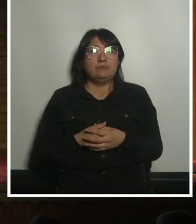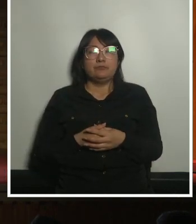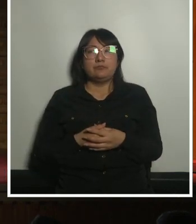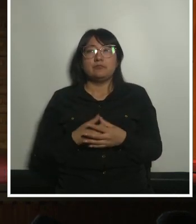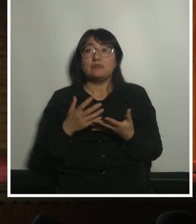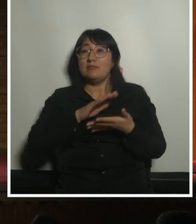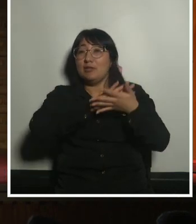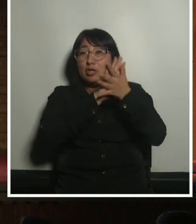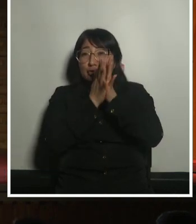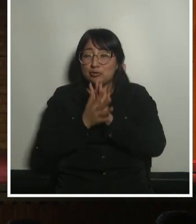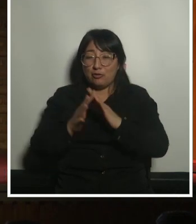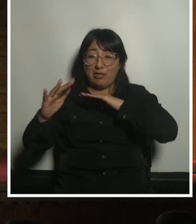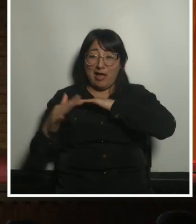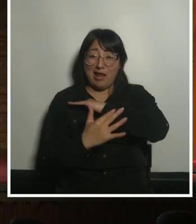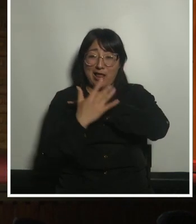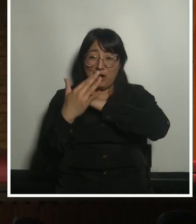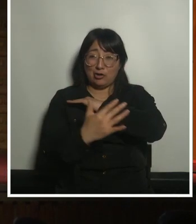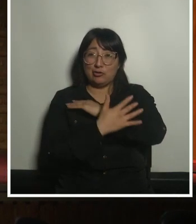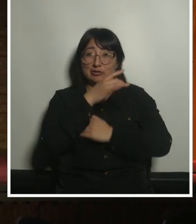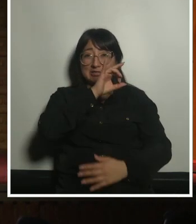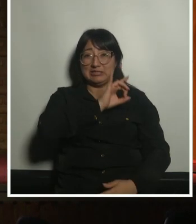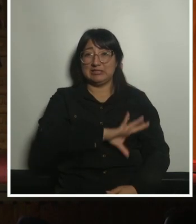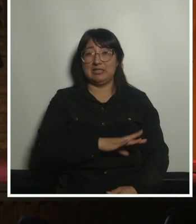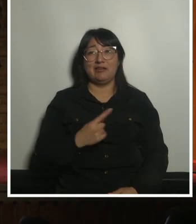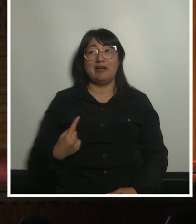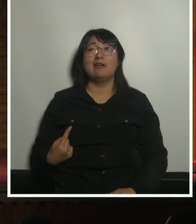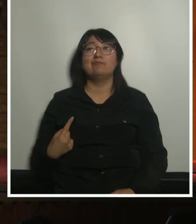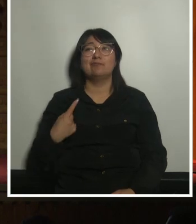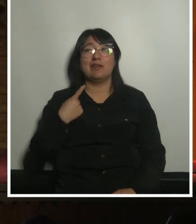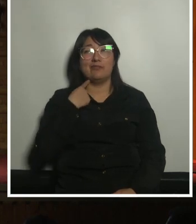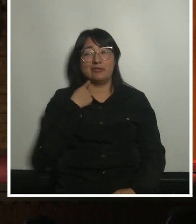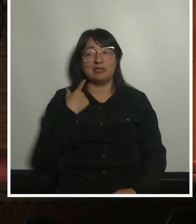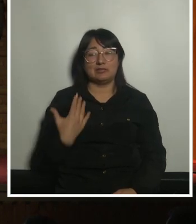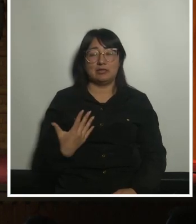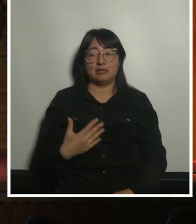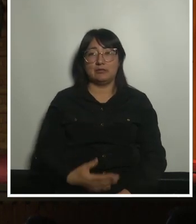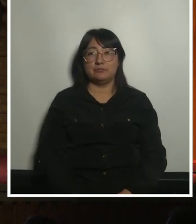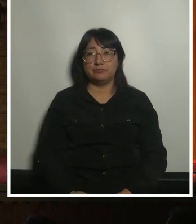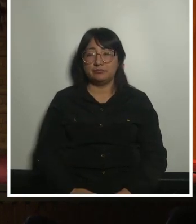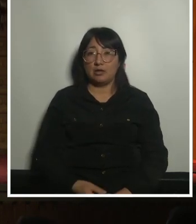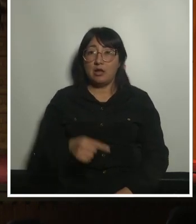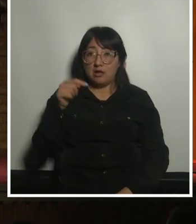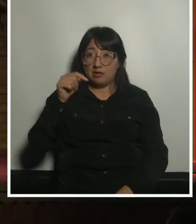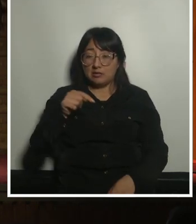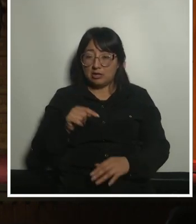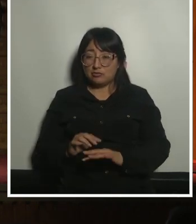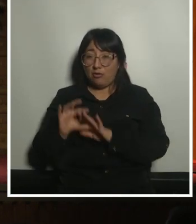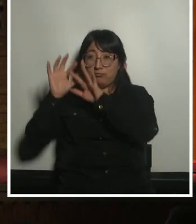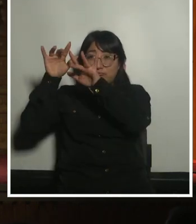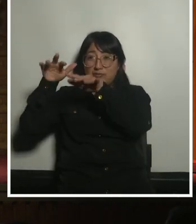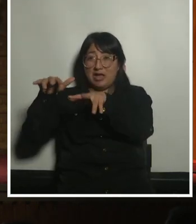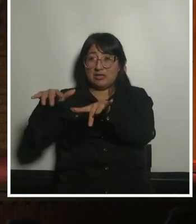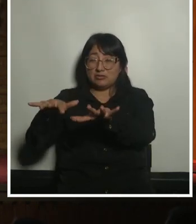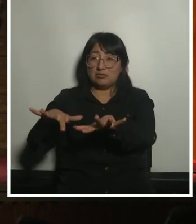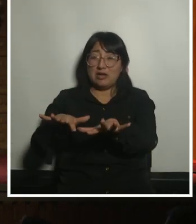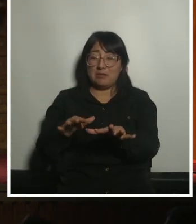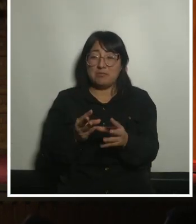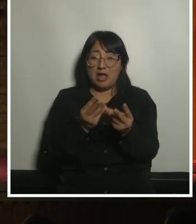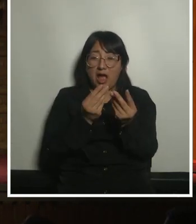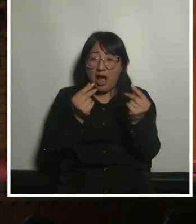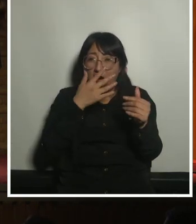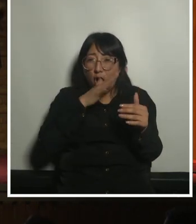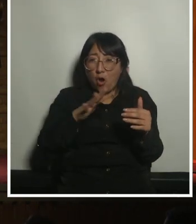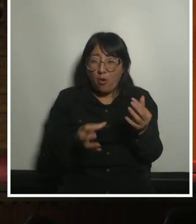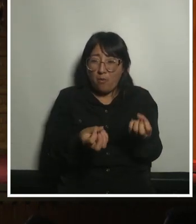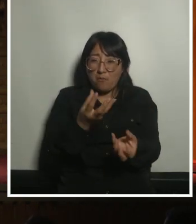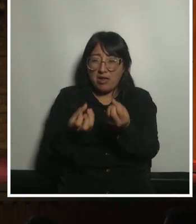básicamente toda la costa chilena está siendo afectada, lo que le hace un tsunami a un humedal costero, le